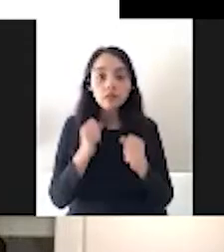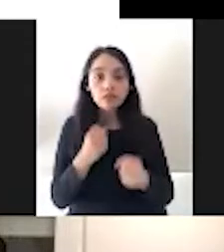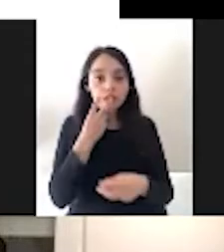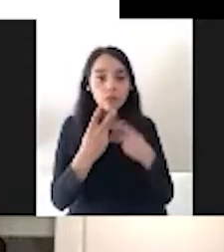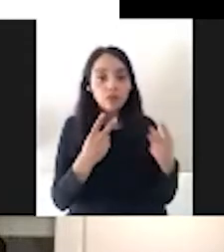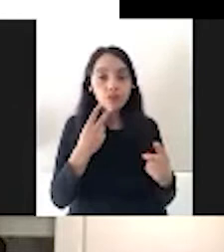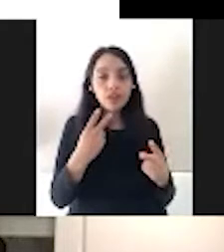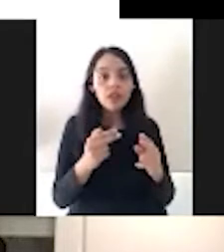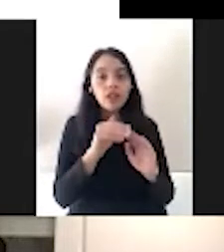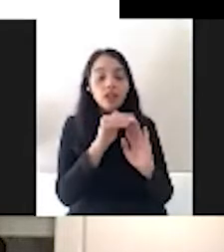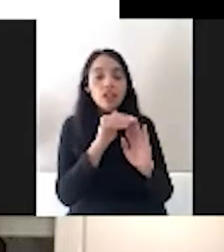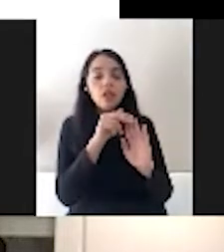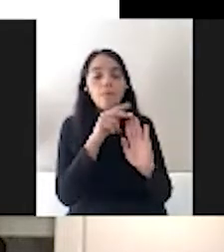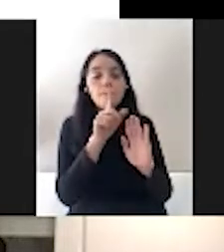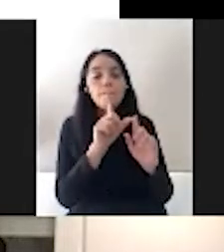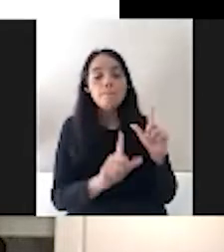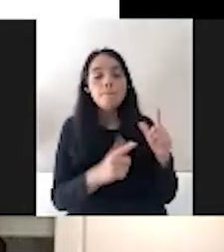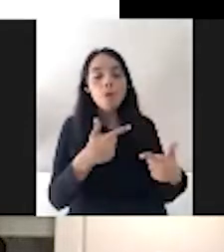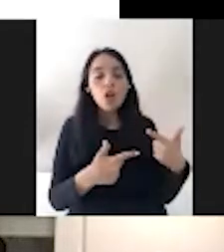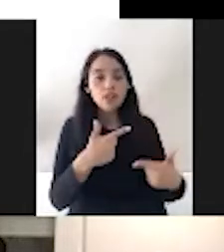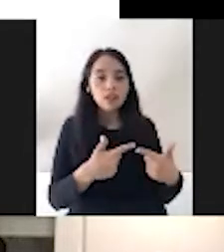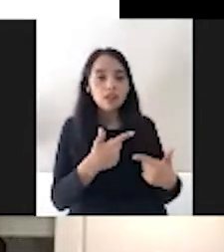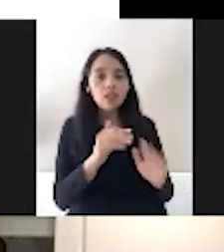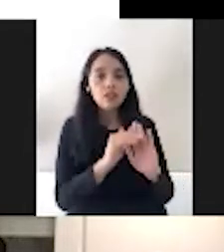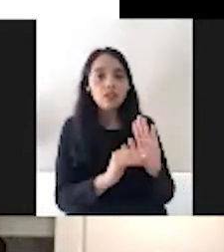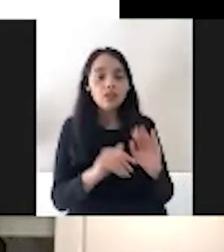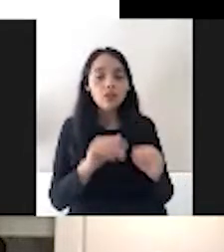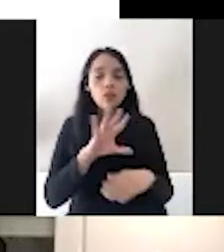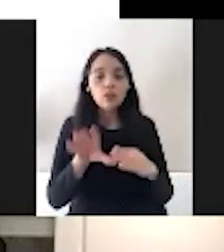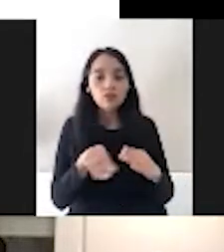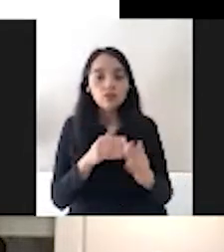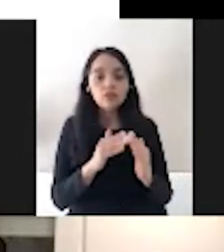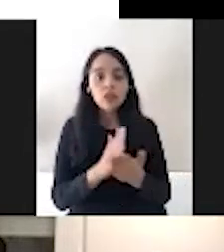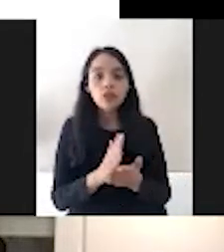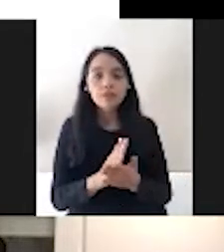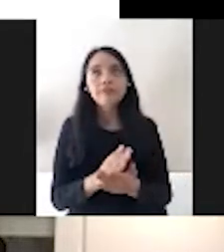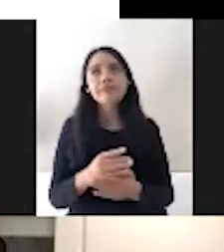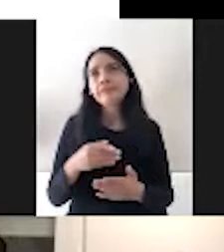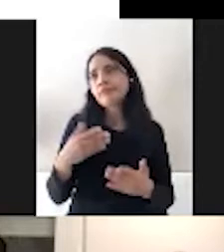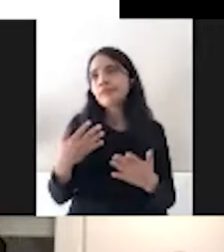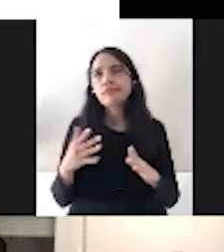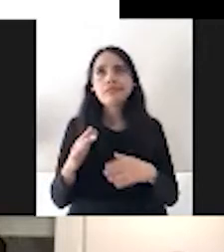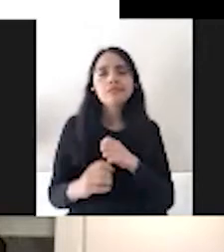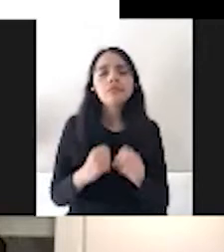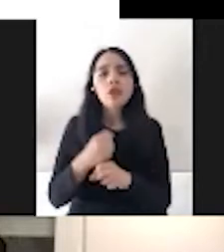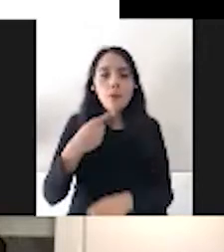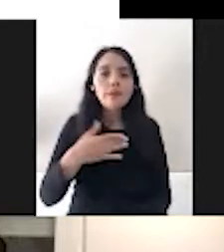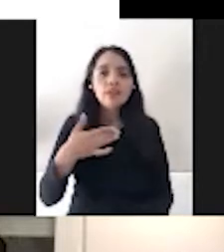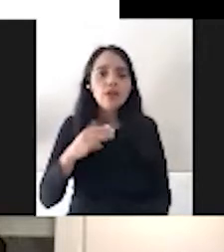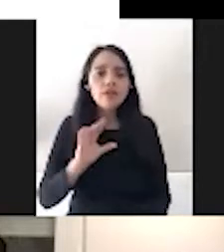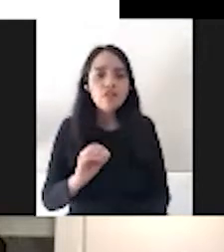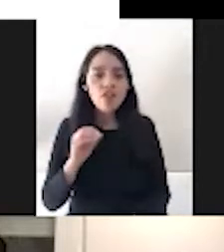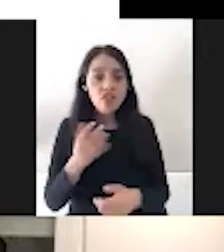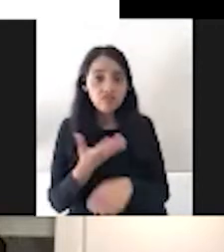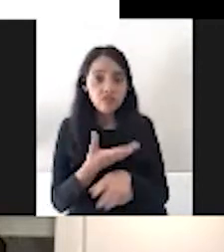para una escuela inclusiva. Si bien ante los años 90 podríamos decir de que existían una serie de declaraciones y